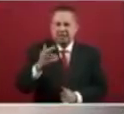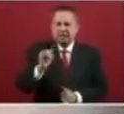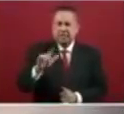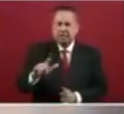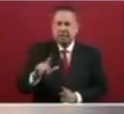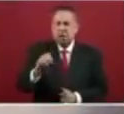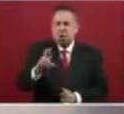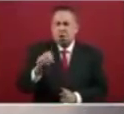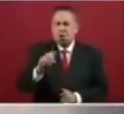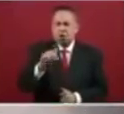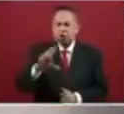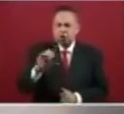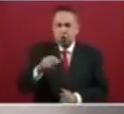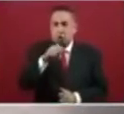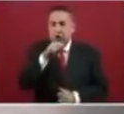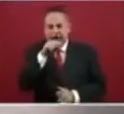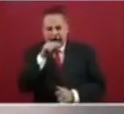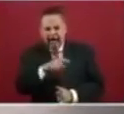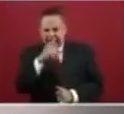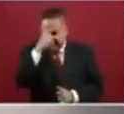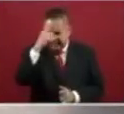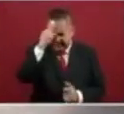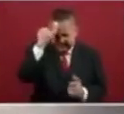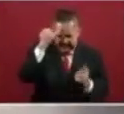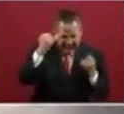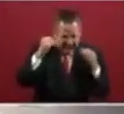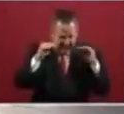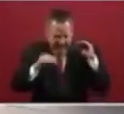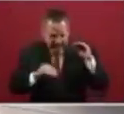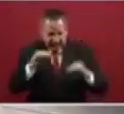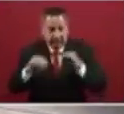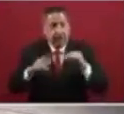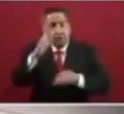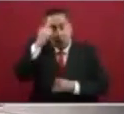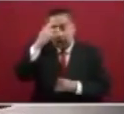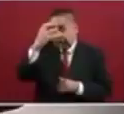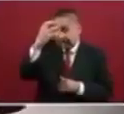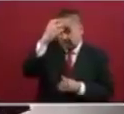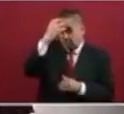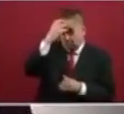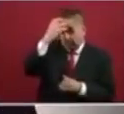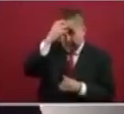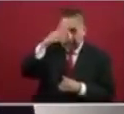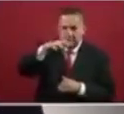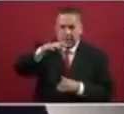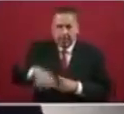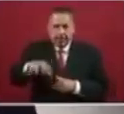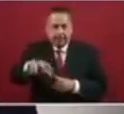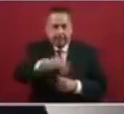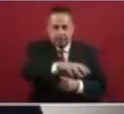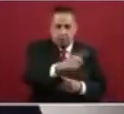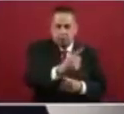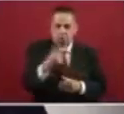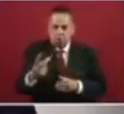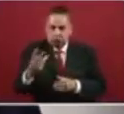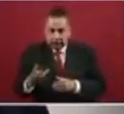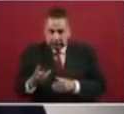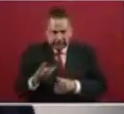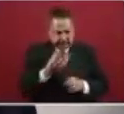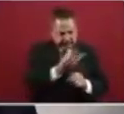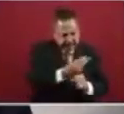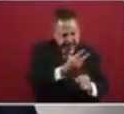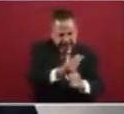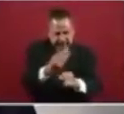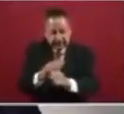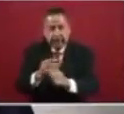Orozco para convertir las tres secciones del Bosque de Chapultepec más